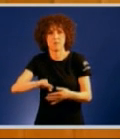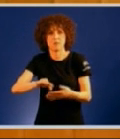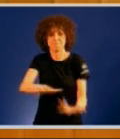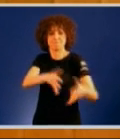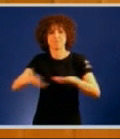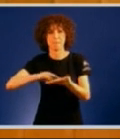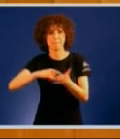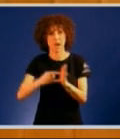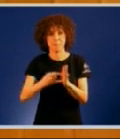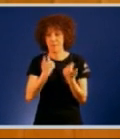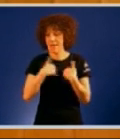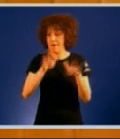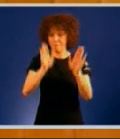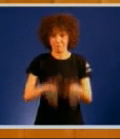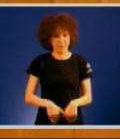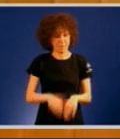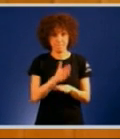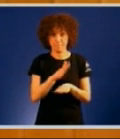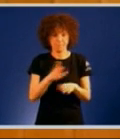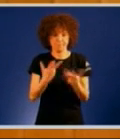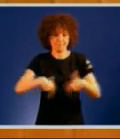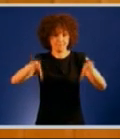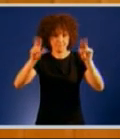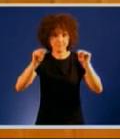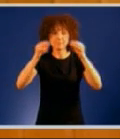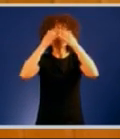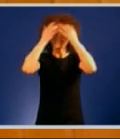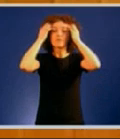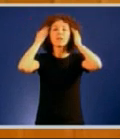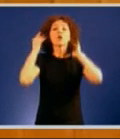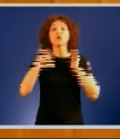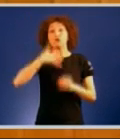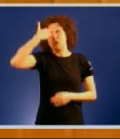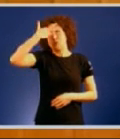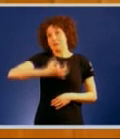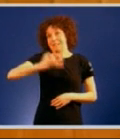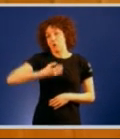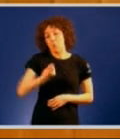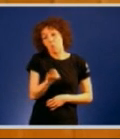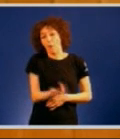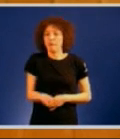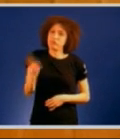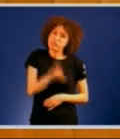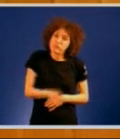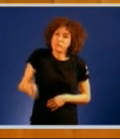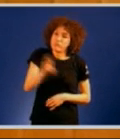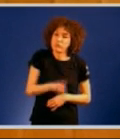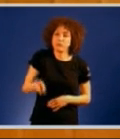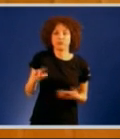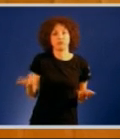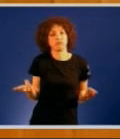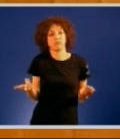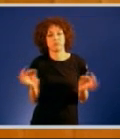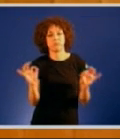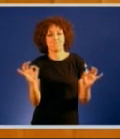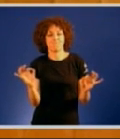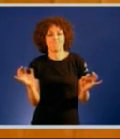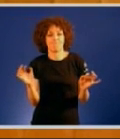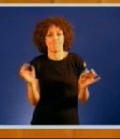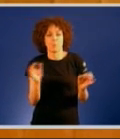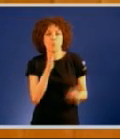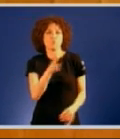plan. Y ya finalmente, y para rematar, yo creo que nos reiteramos un poco pues